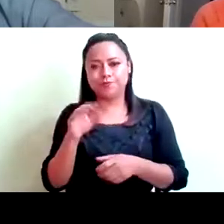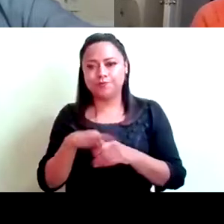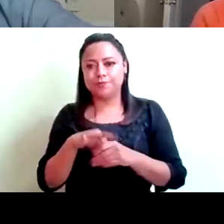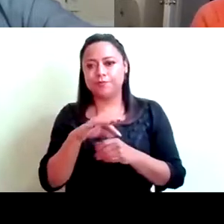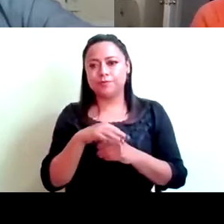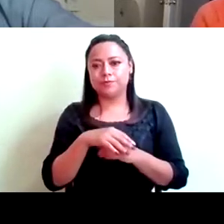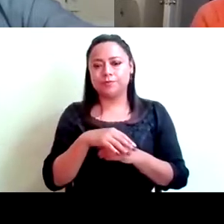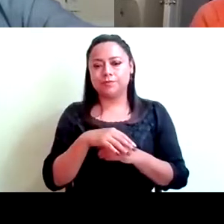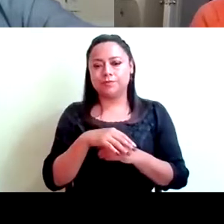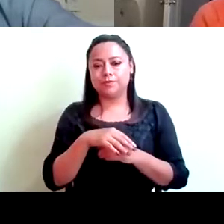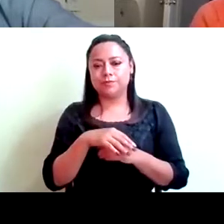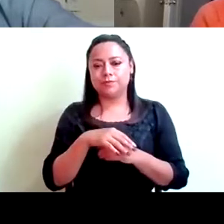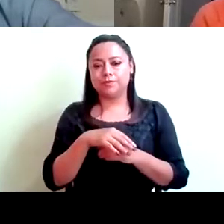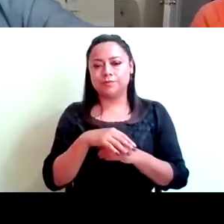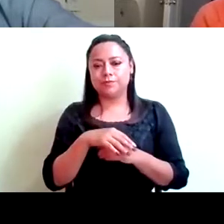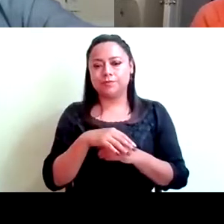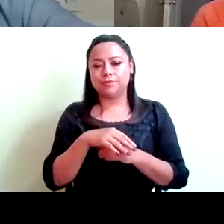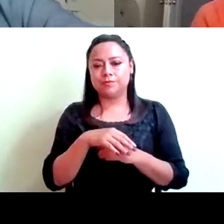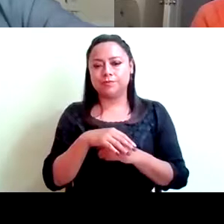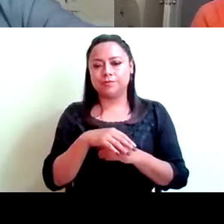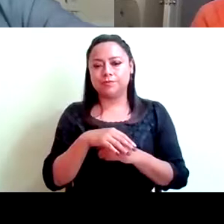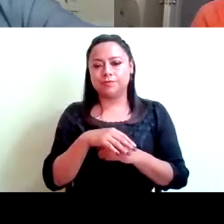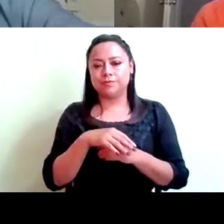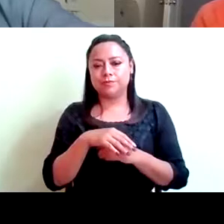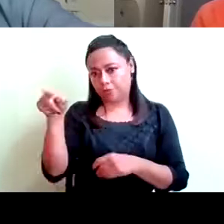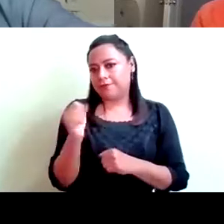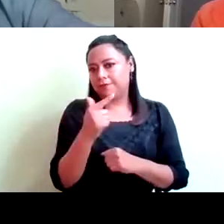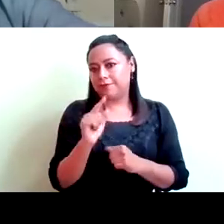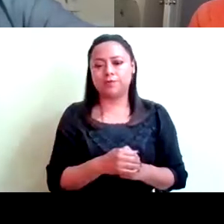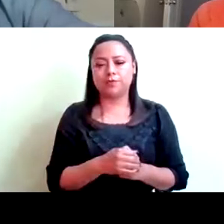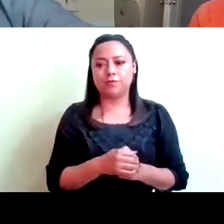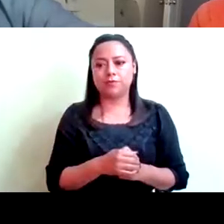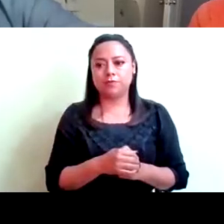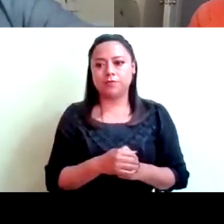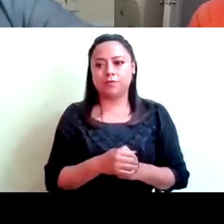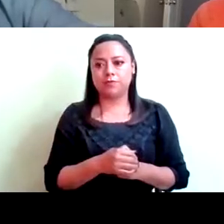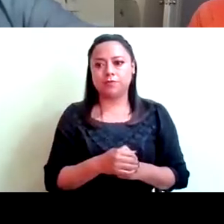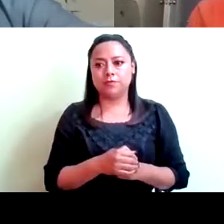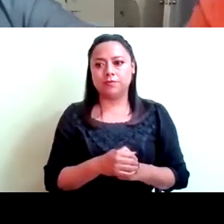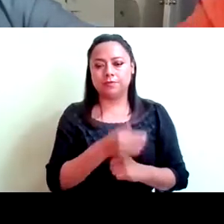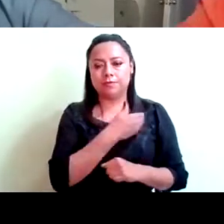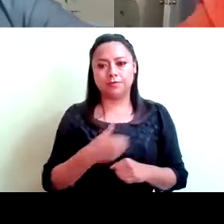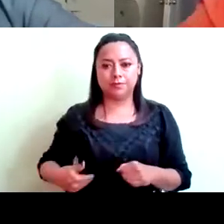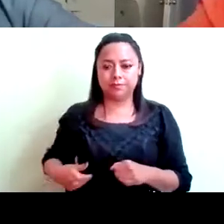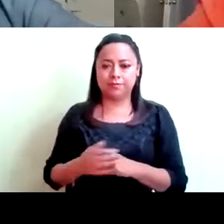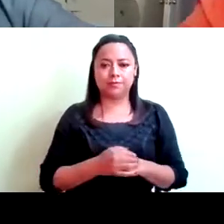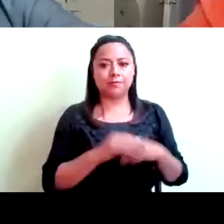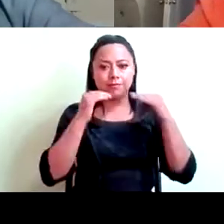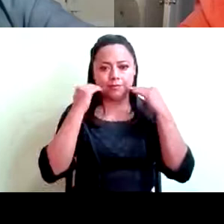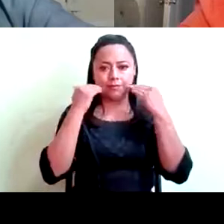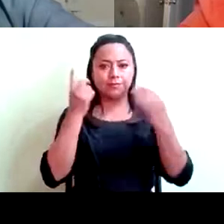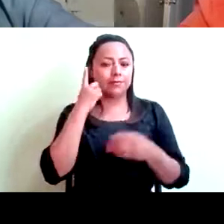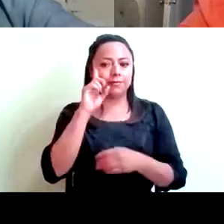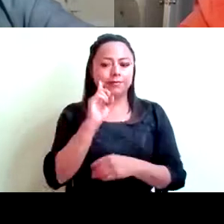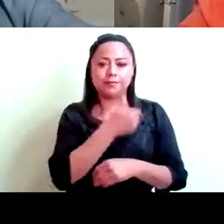una coincidencia con todos. Les agradezco mucho, y principalmente a la presidenta. Muy amable, es cuanto, diputada presidenta.